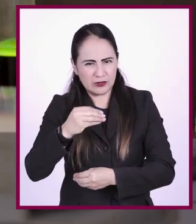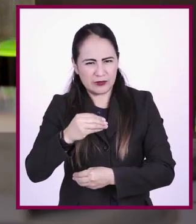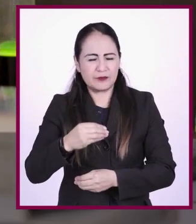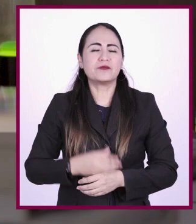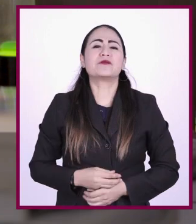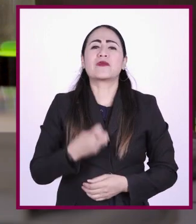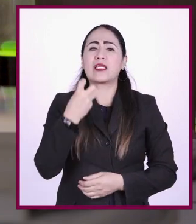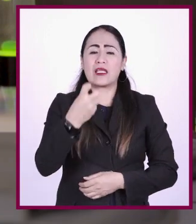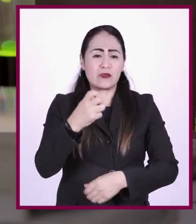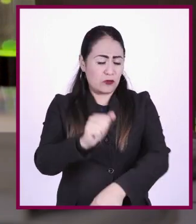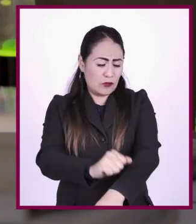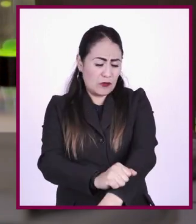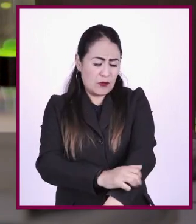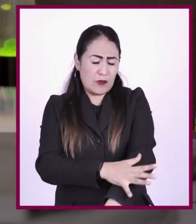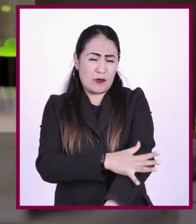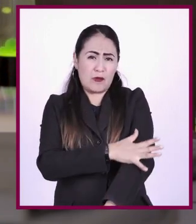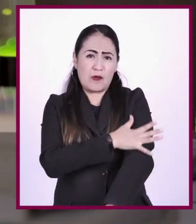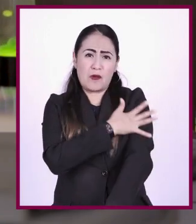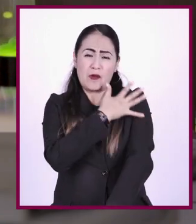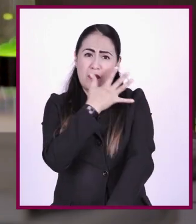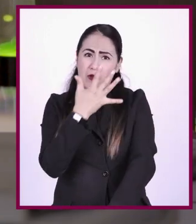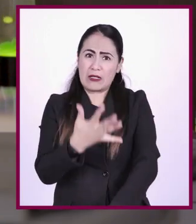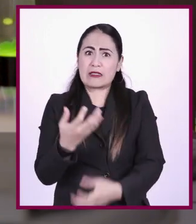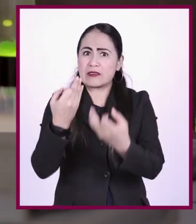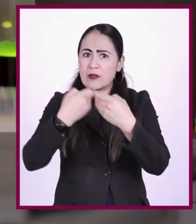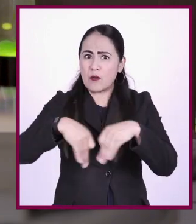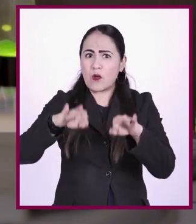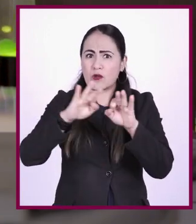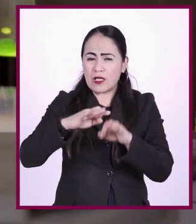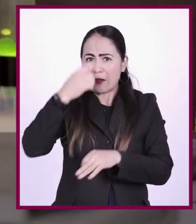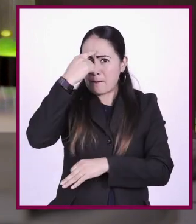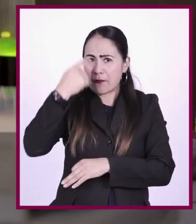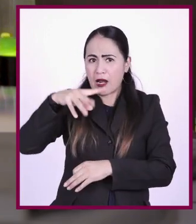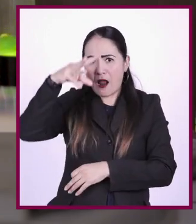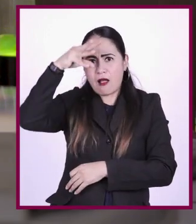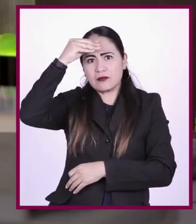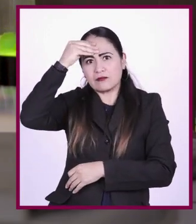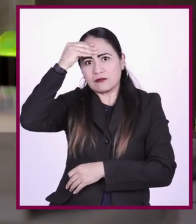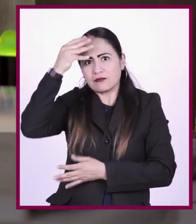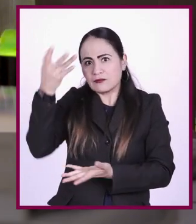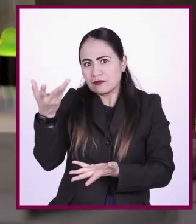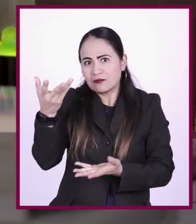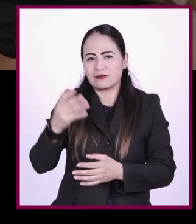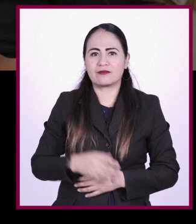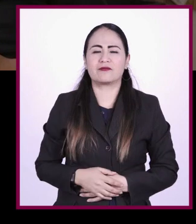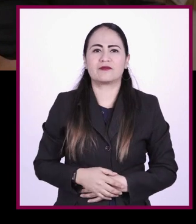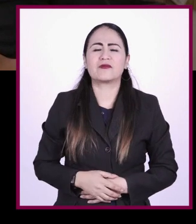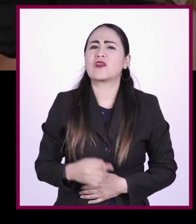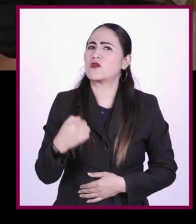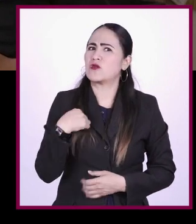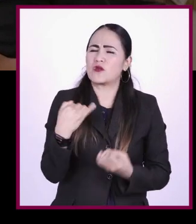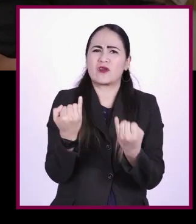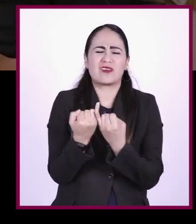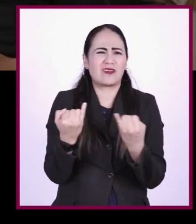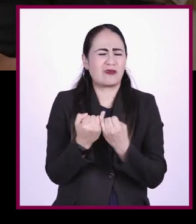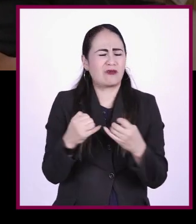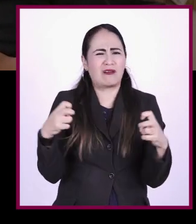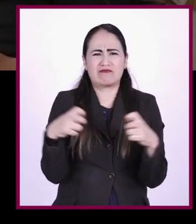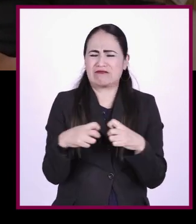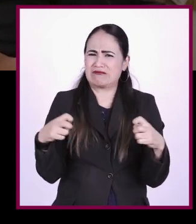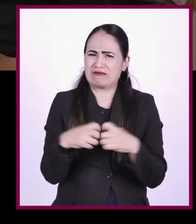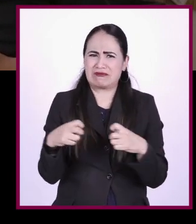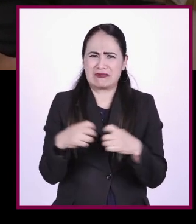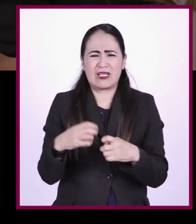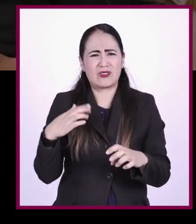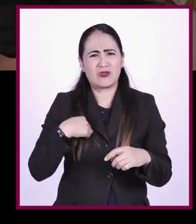nos habíamos percatado que las emociones son un jugador clave en este deporte extremo de aprender. Y es que luego yo